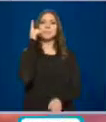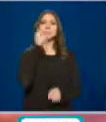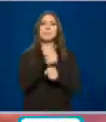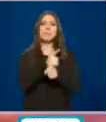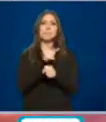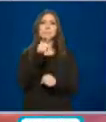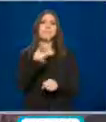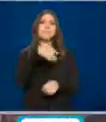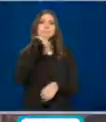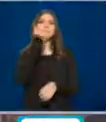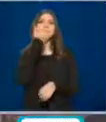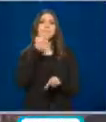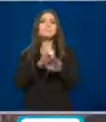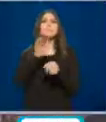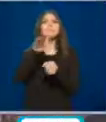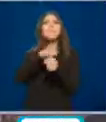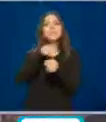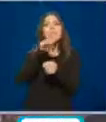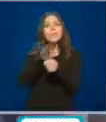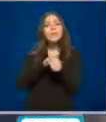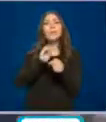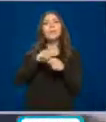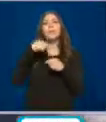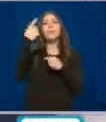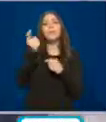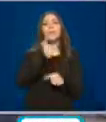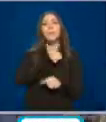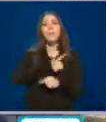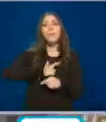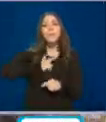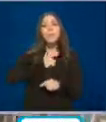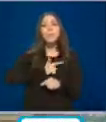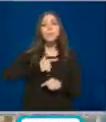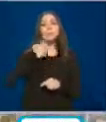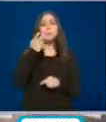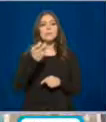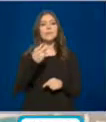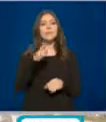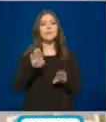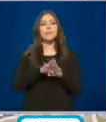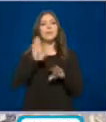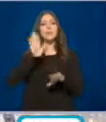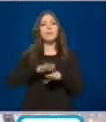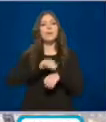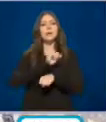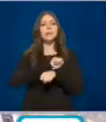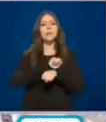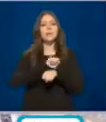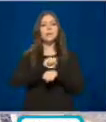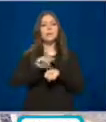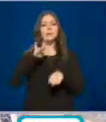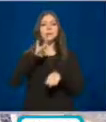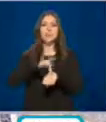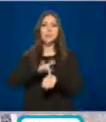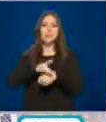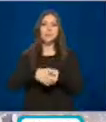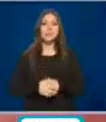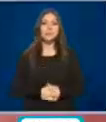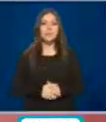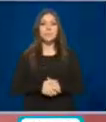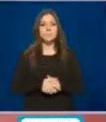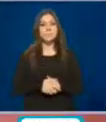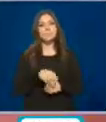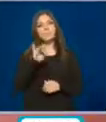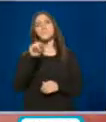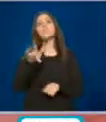un encanto o gusto por la otra persona. Y Chicos, entonces tendemos a tocarlo muy suavemente. Sí, que le haces como así, ¿no? Y,